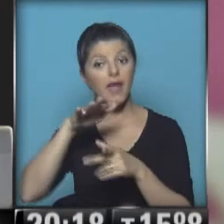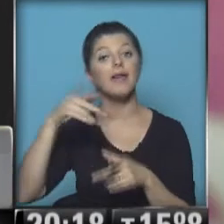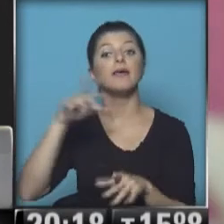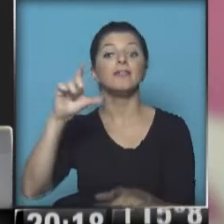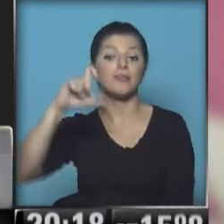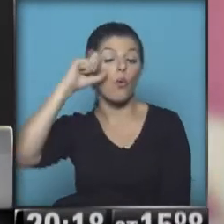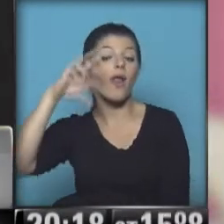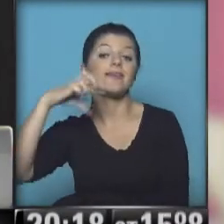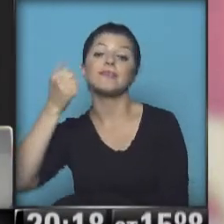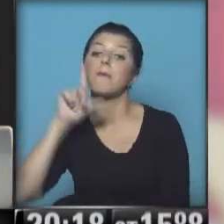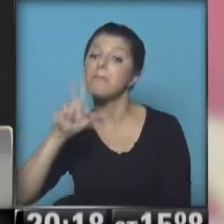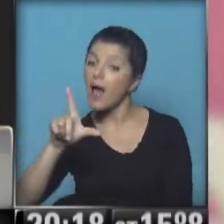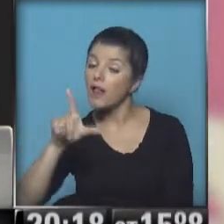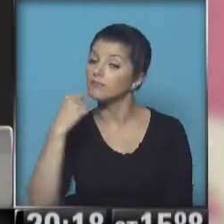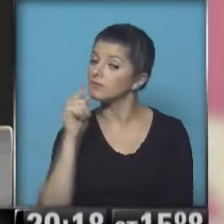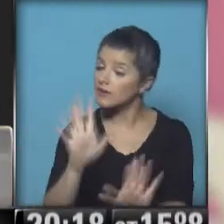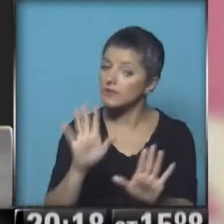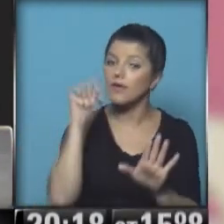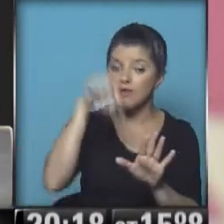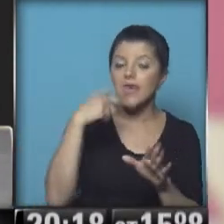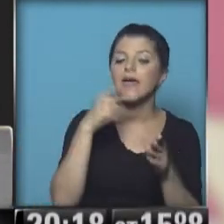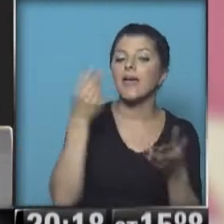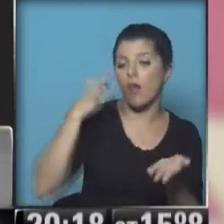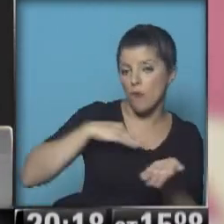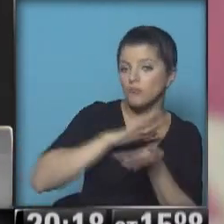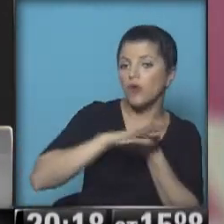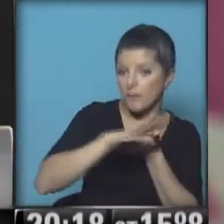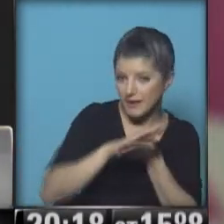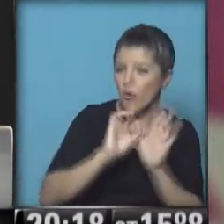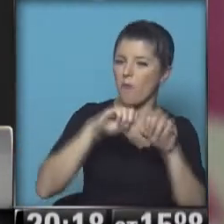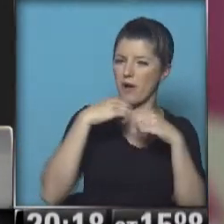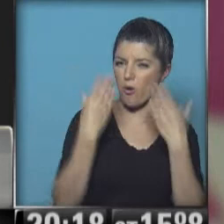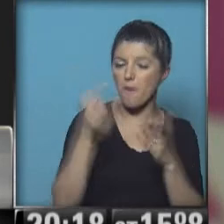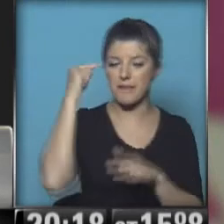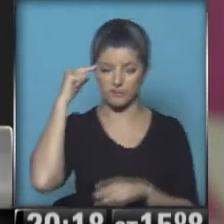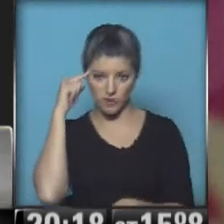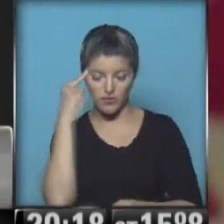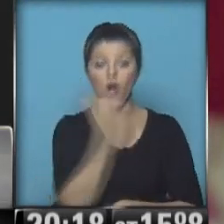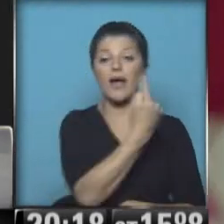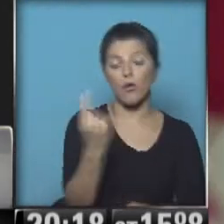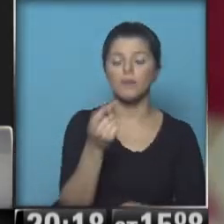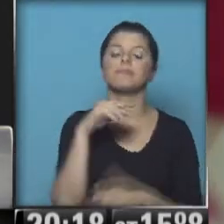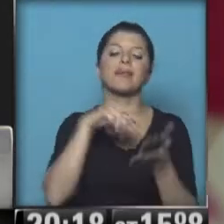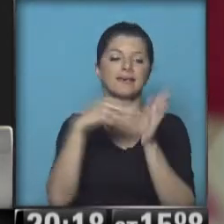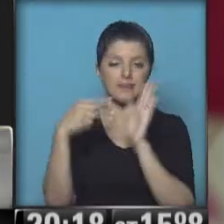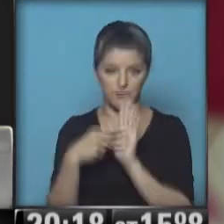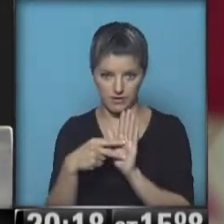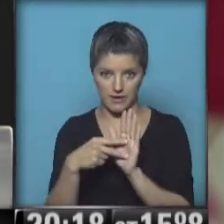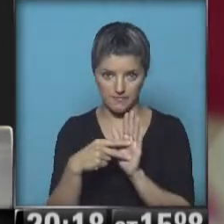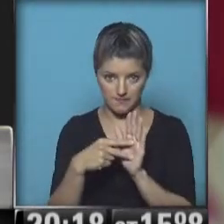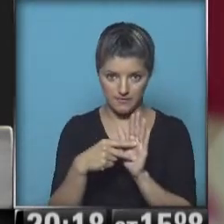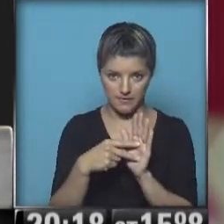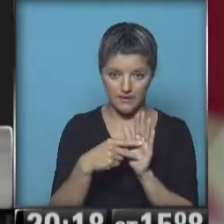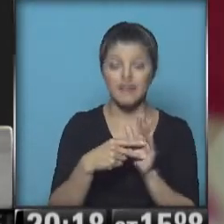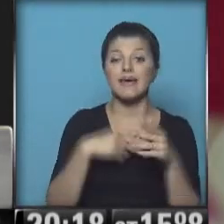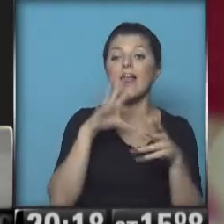el aumento del salario mínimo ha mejorado en la distribución del ingreso. O sea, un tercio de la mejora en la distribución